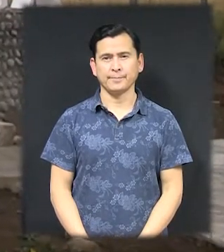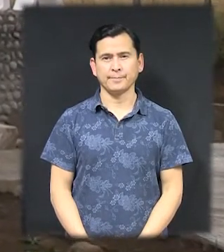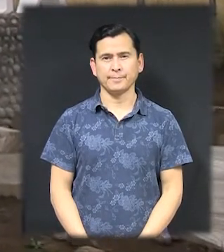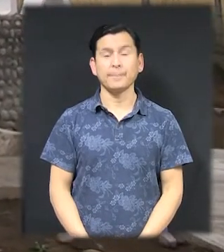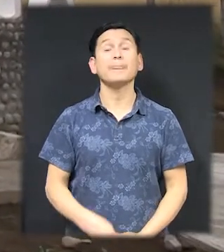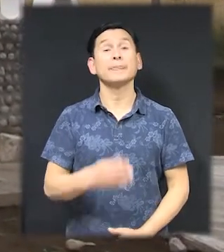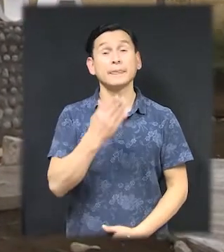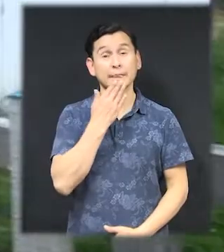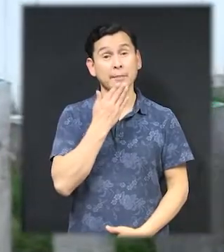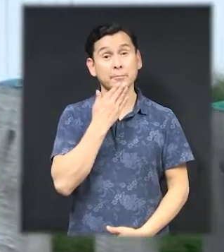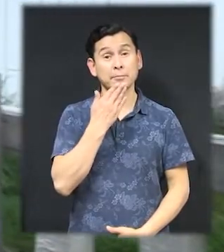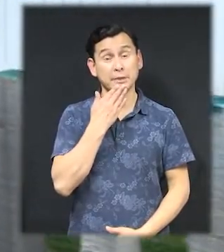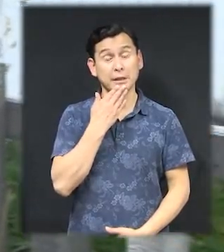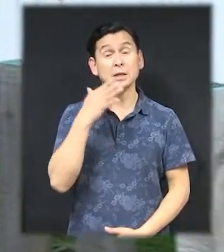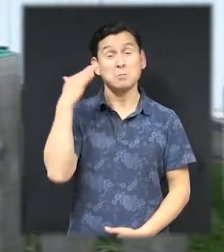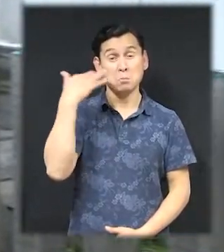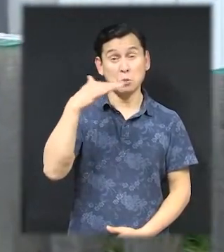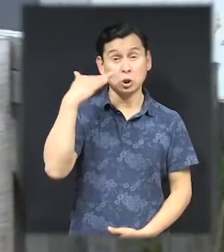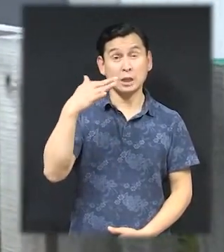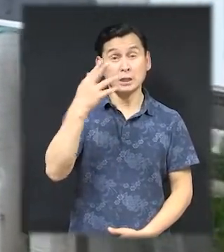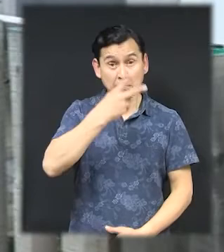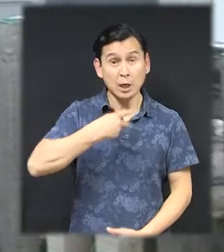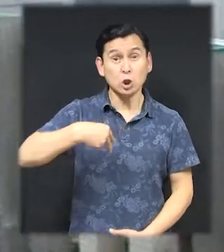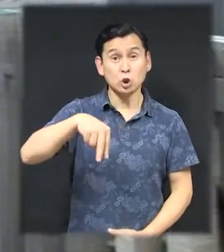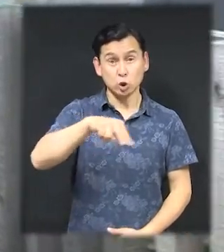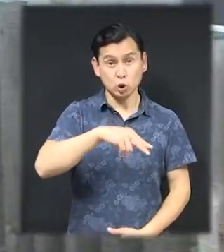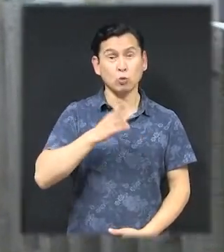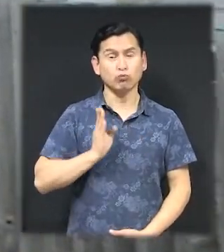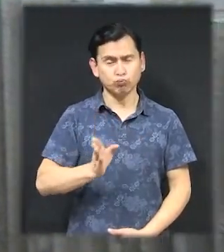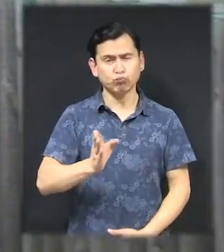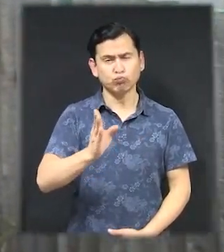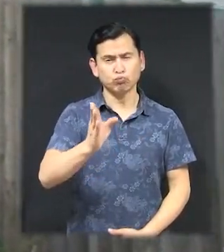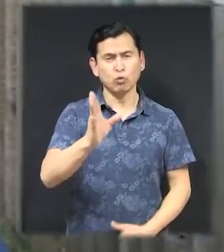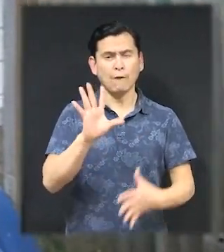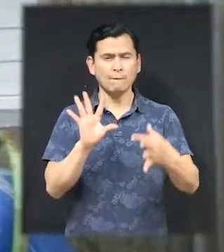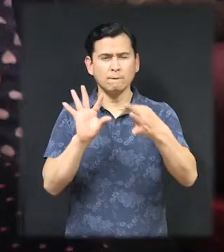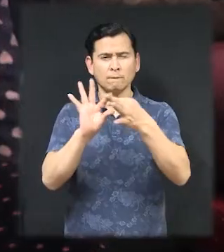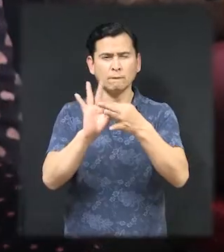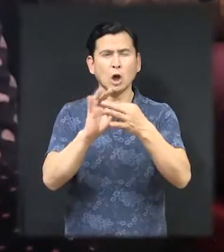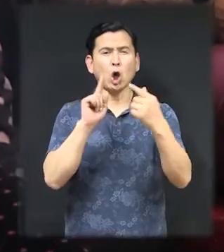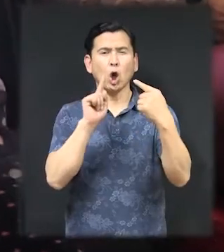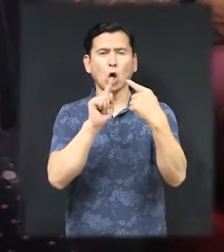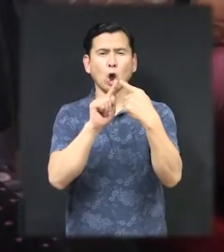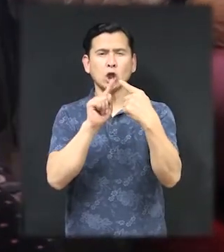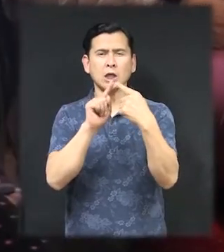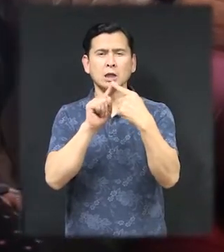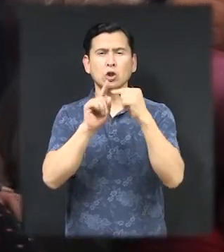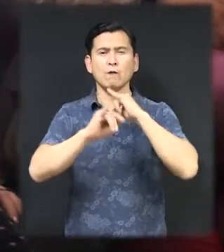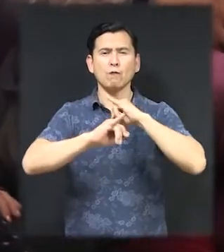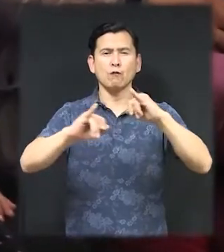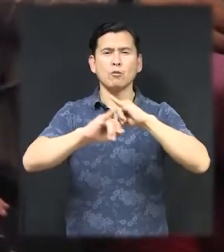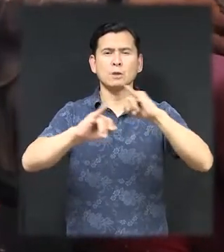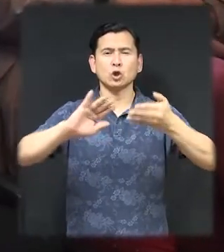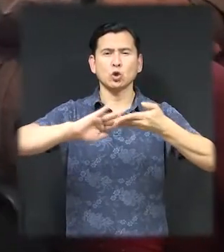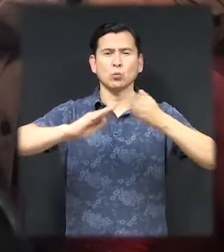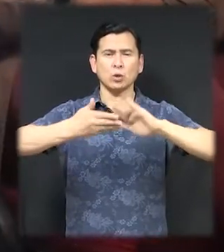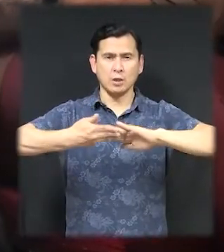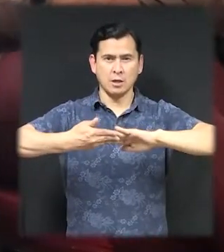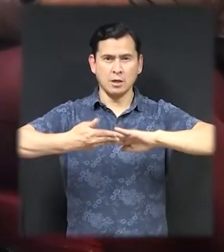algunas comunidades, principalmente recuerdo la de Villa Ortega, donde tuvimos ahí un par de visitas